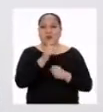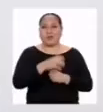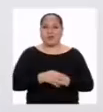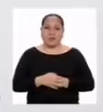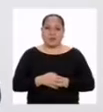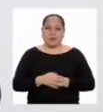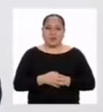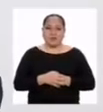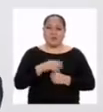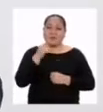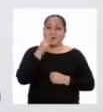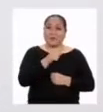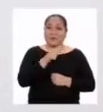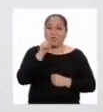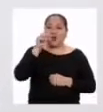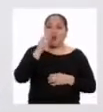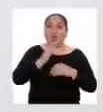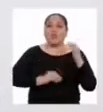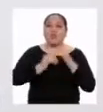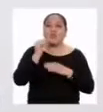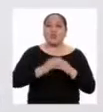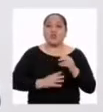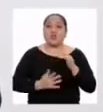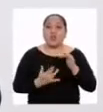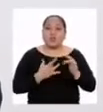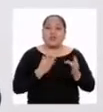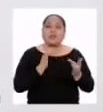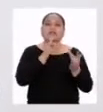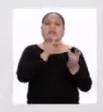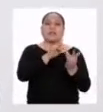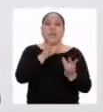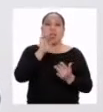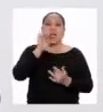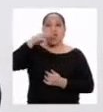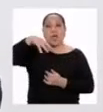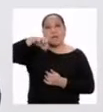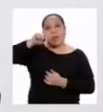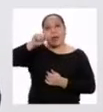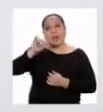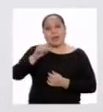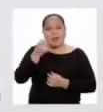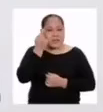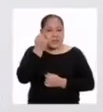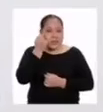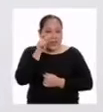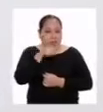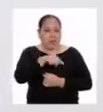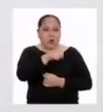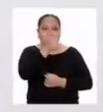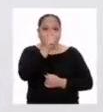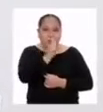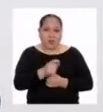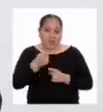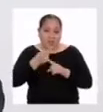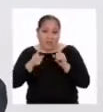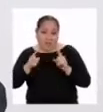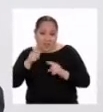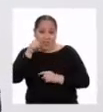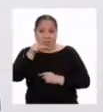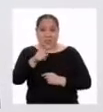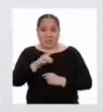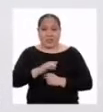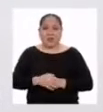ese caso, has construido empatía, has comprendido a alguien distinto a ti